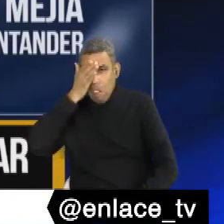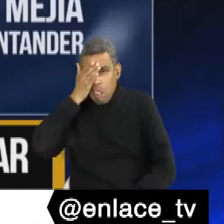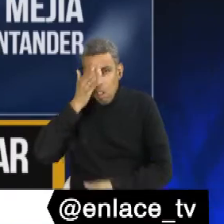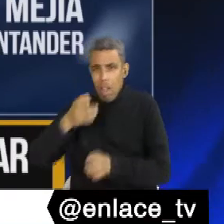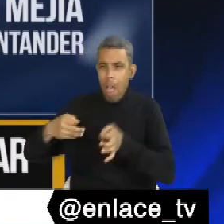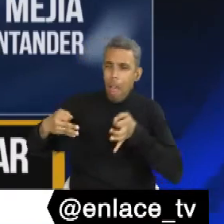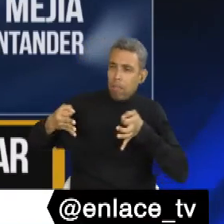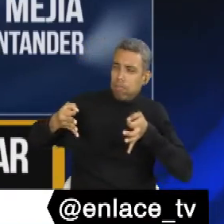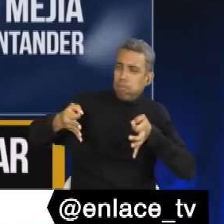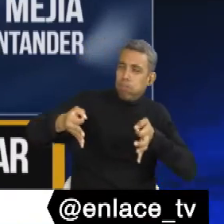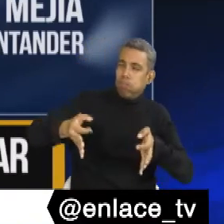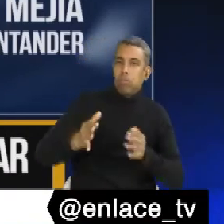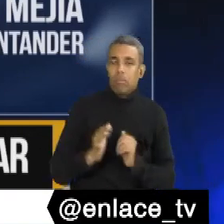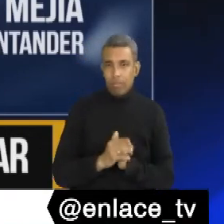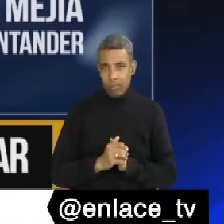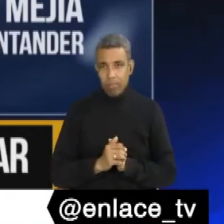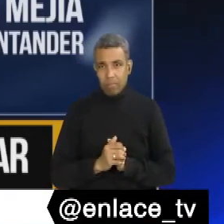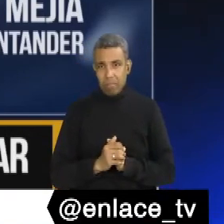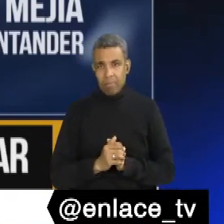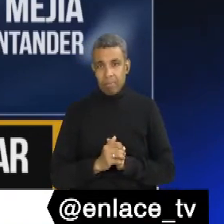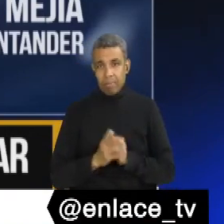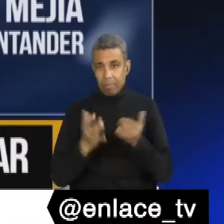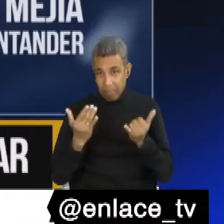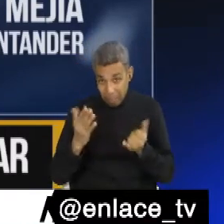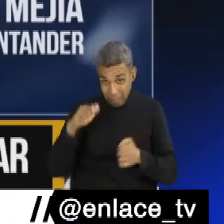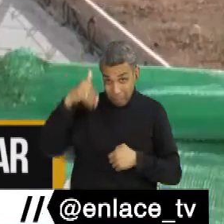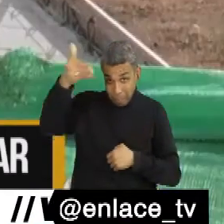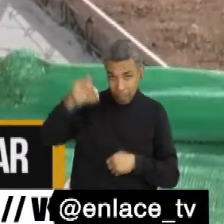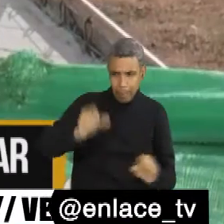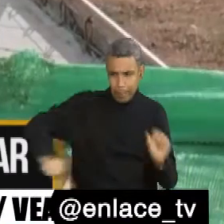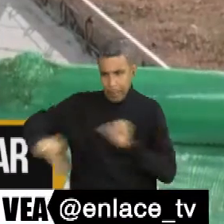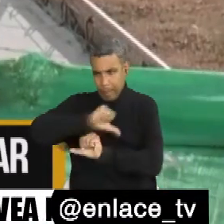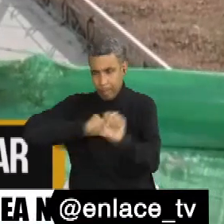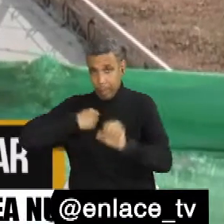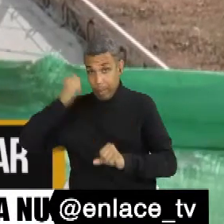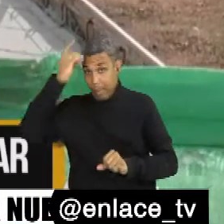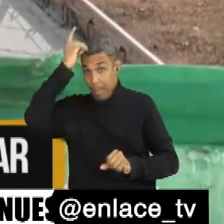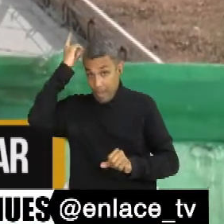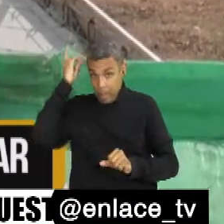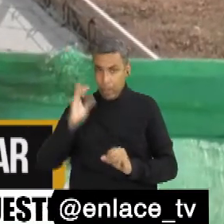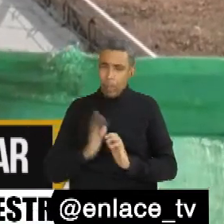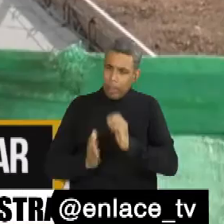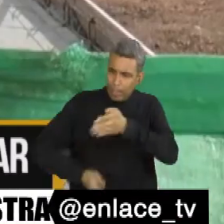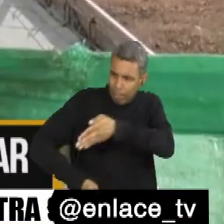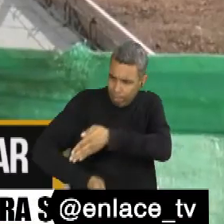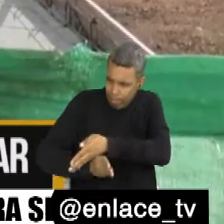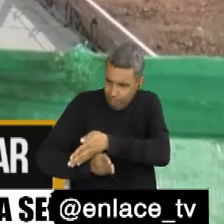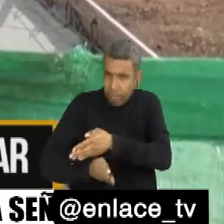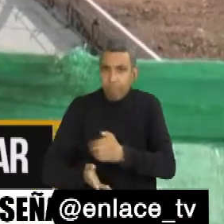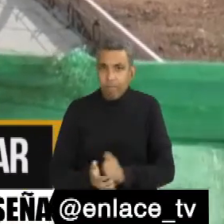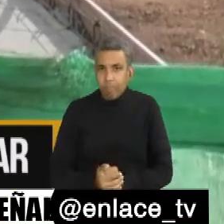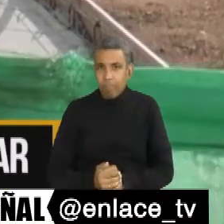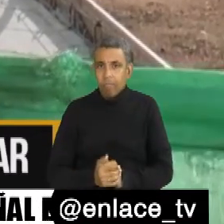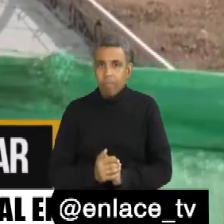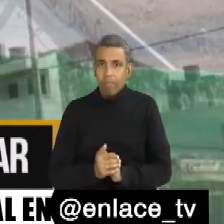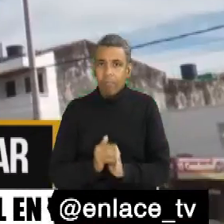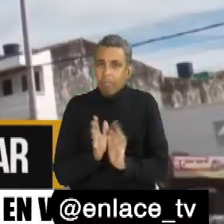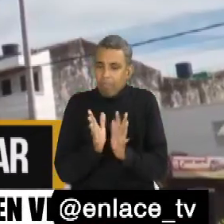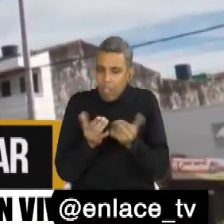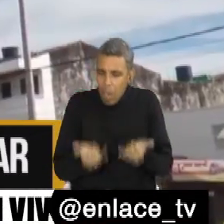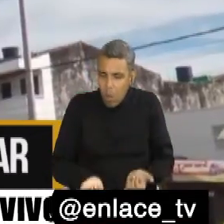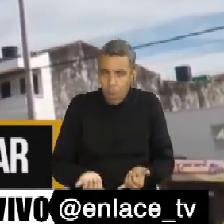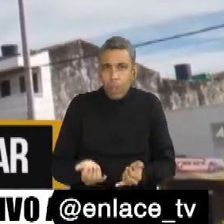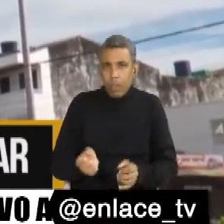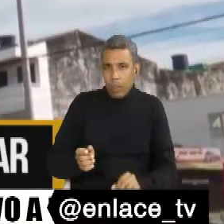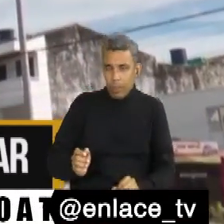contrato para finalmente poder lograrle dar terminación a este proyecto. En los próximos días el